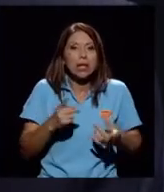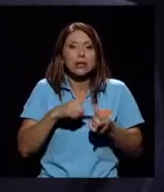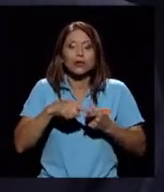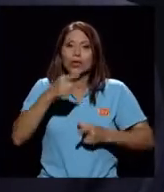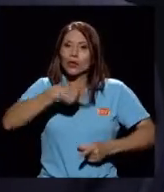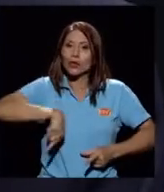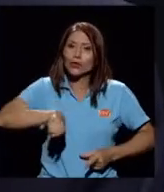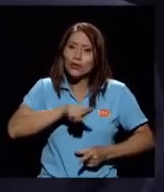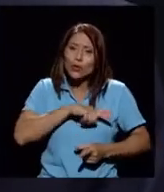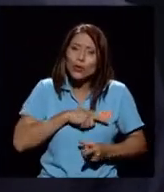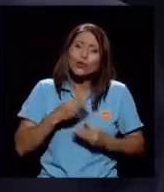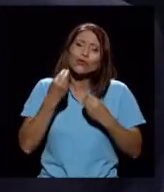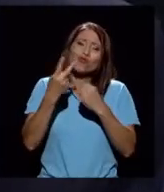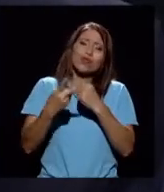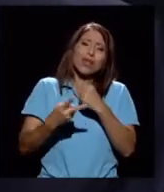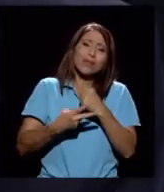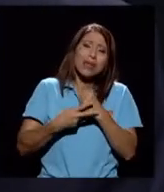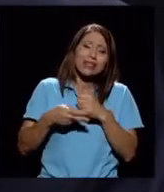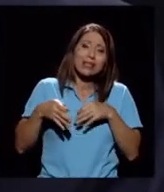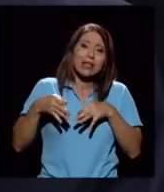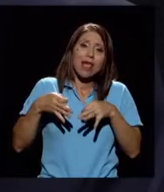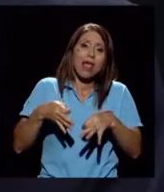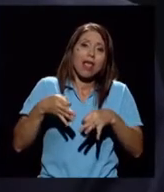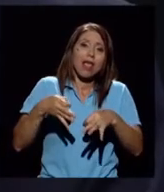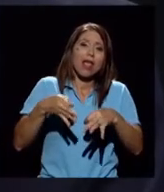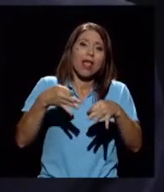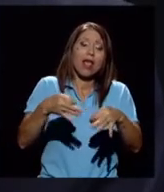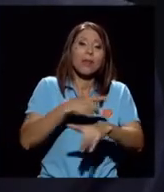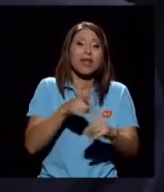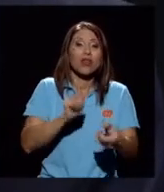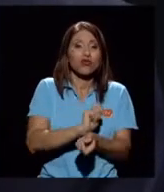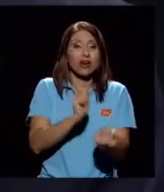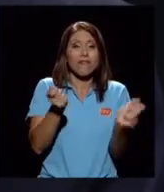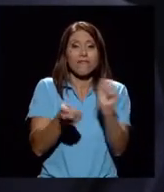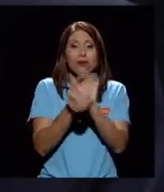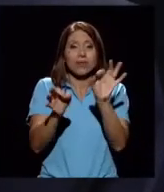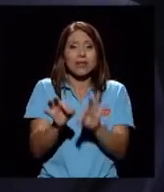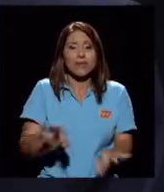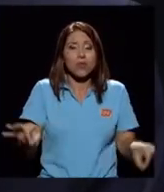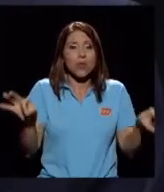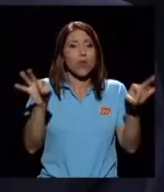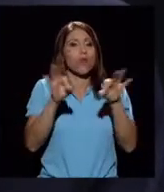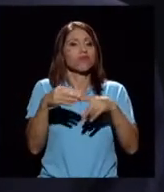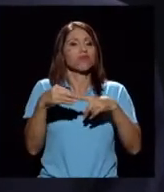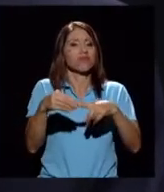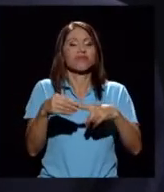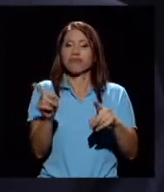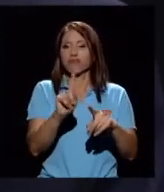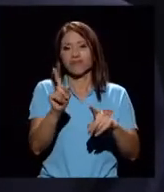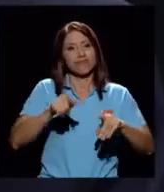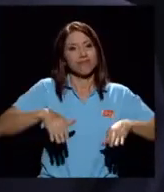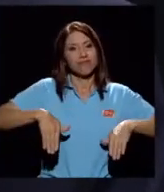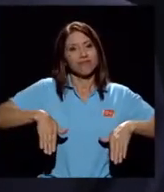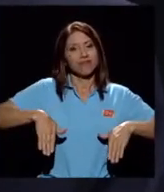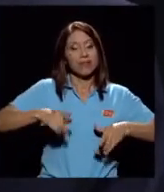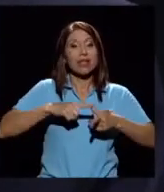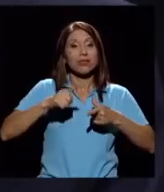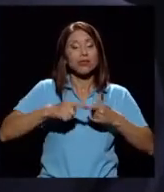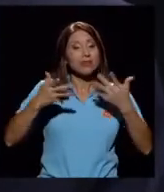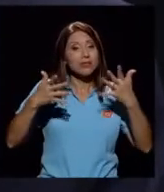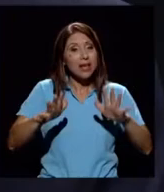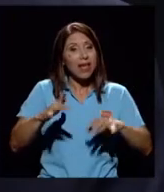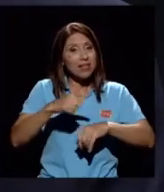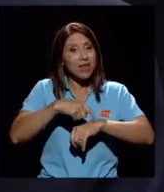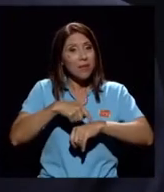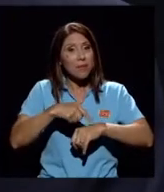muchos rendimientos pero no hemos hecho reformas significativas y sustantivas entonces me parece que ya ya el tiempo no está